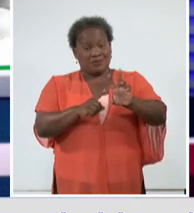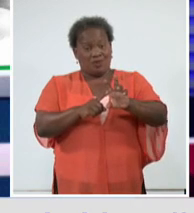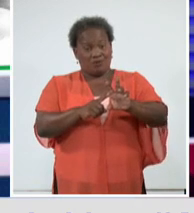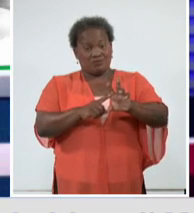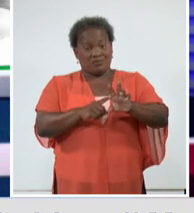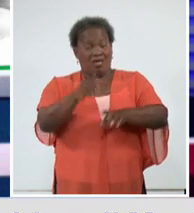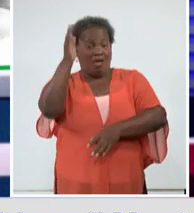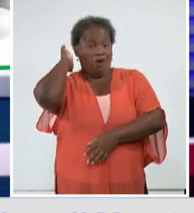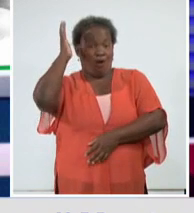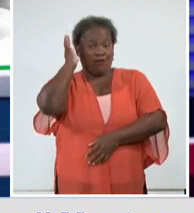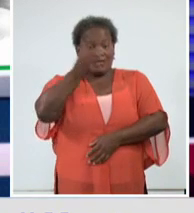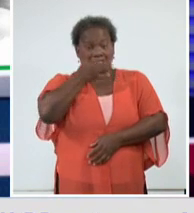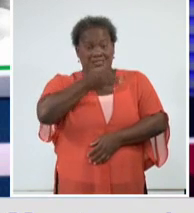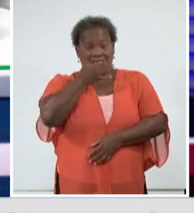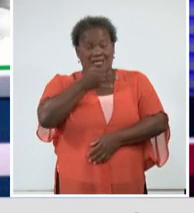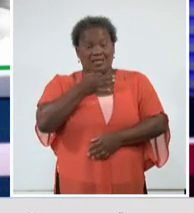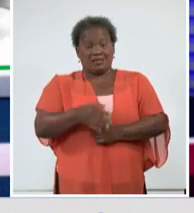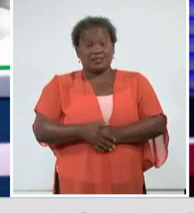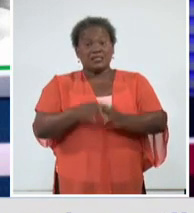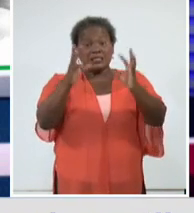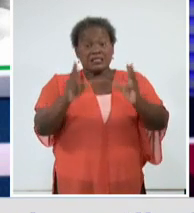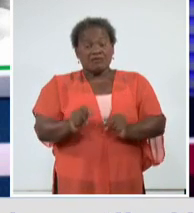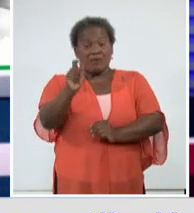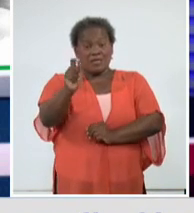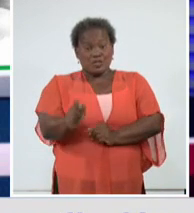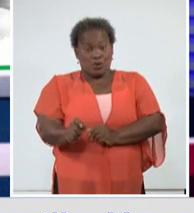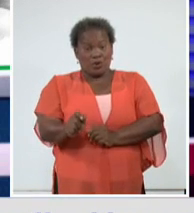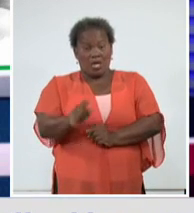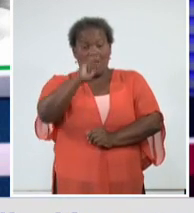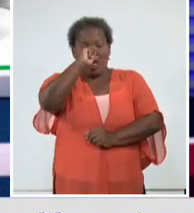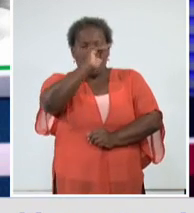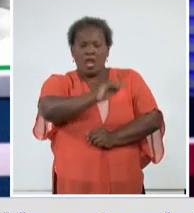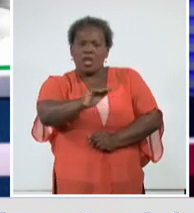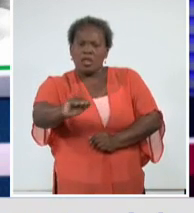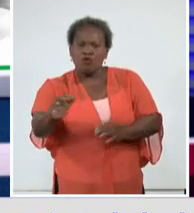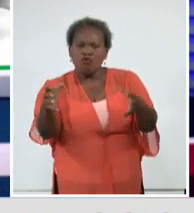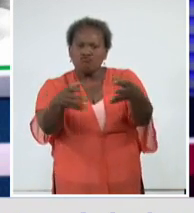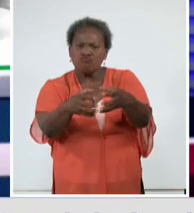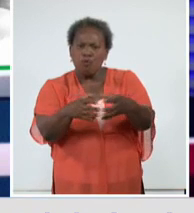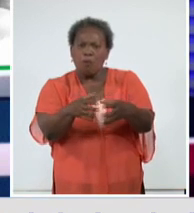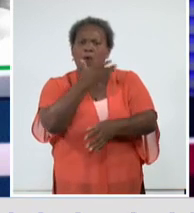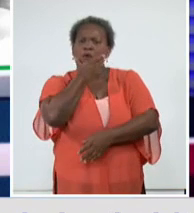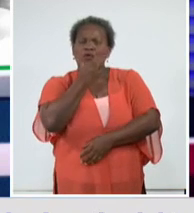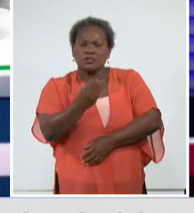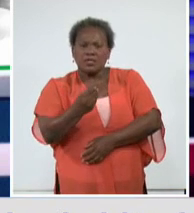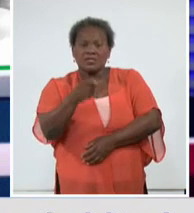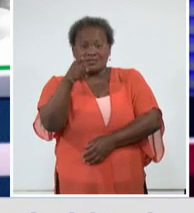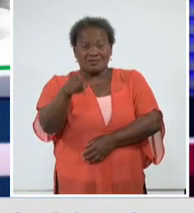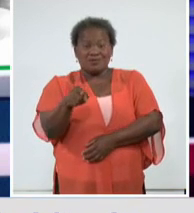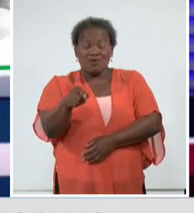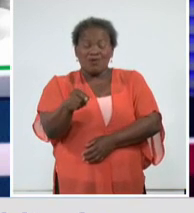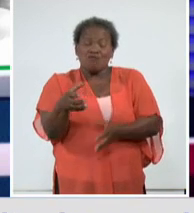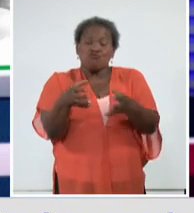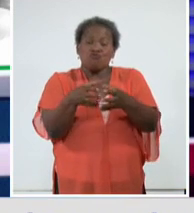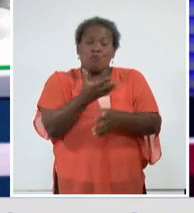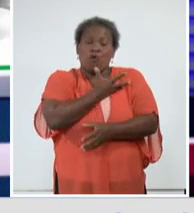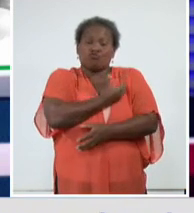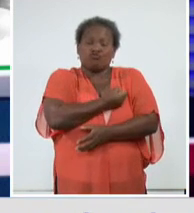cifras de casos, de personas, de niños, de adolescentes, que son los que más sufren en este sentido, algunos